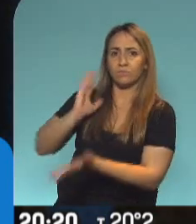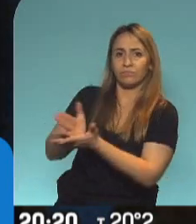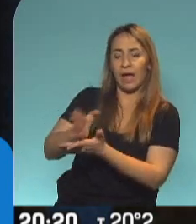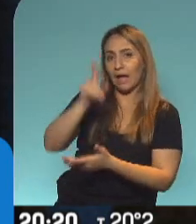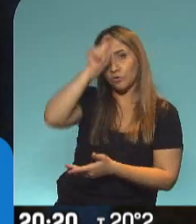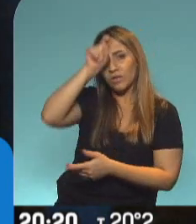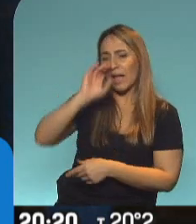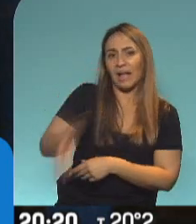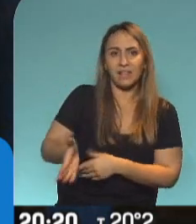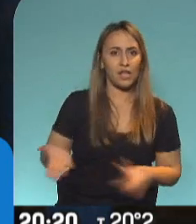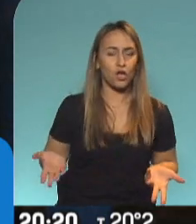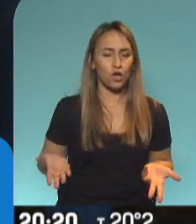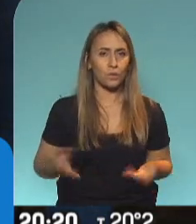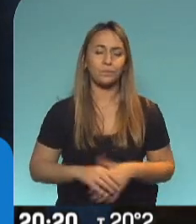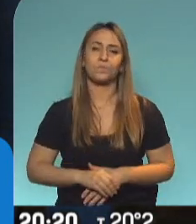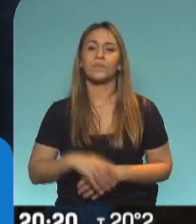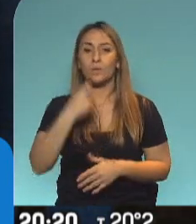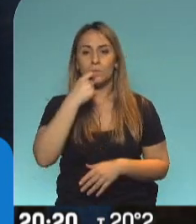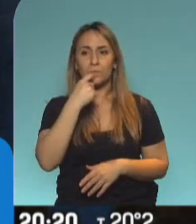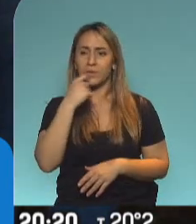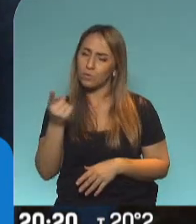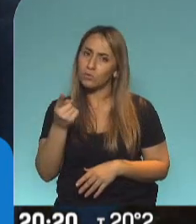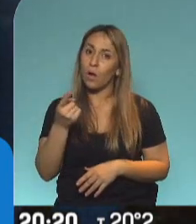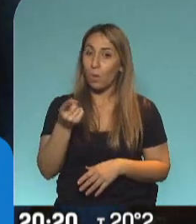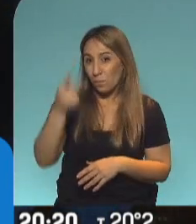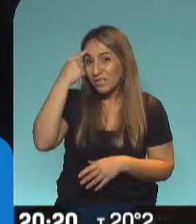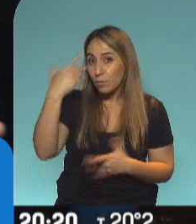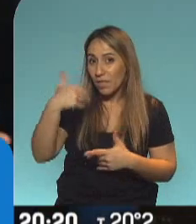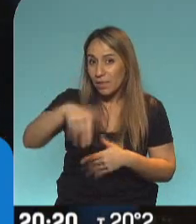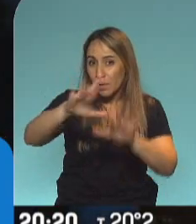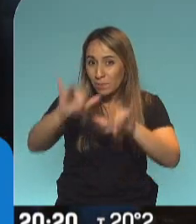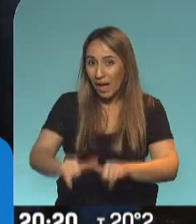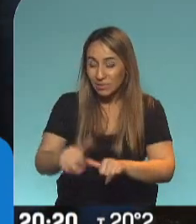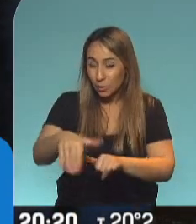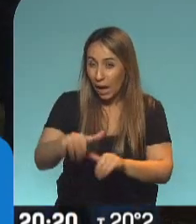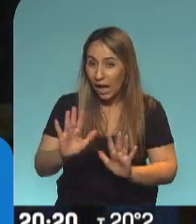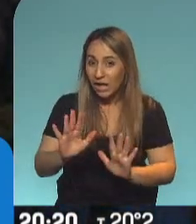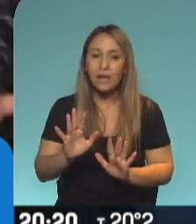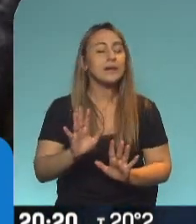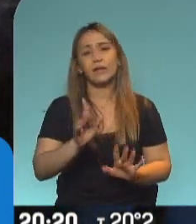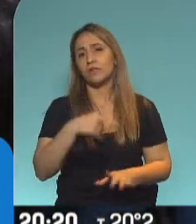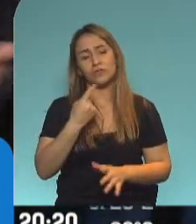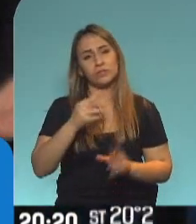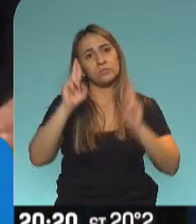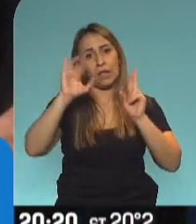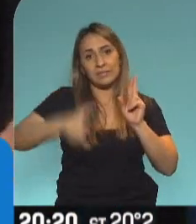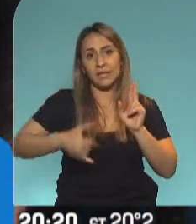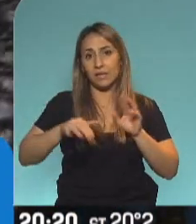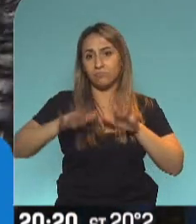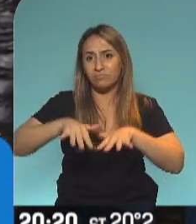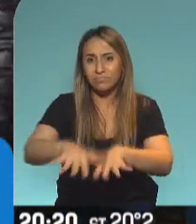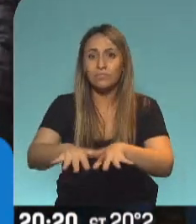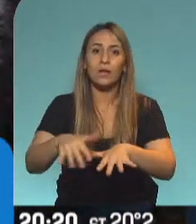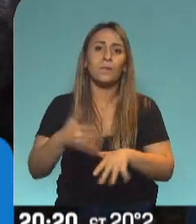¿crees que se puede llegar a la paz en el corto plazo? Nosotros esperamos, por eso nos movilizamos, pedimos que no ataquen a la